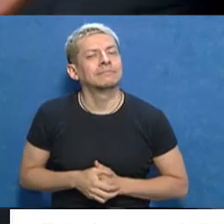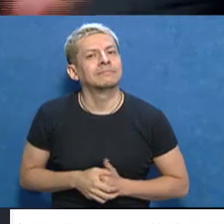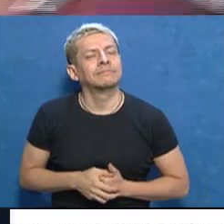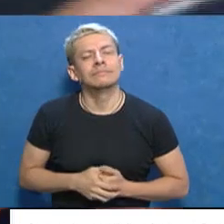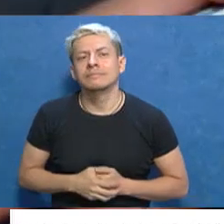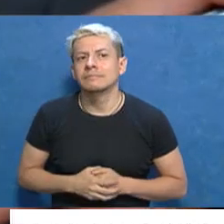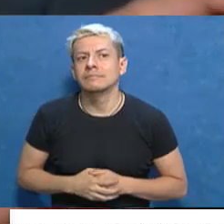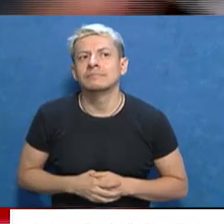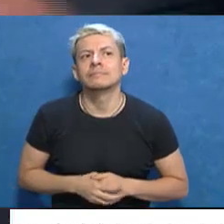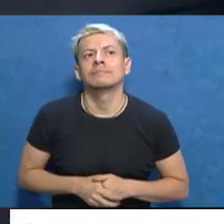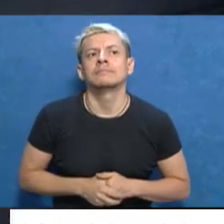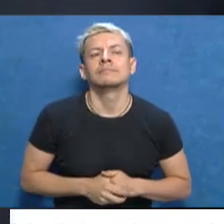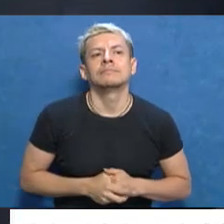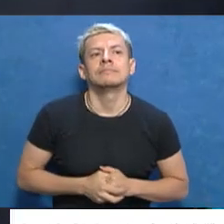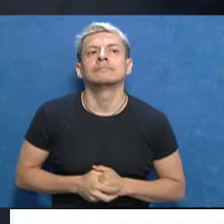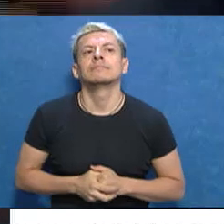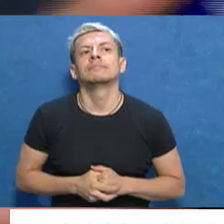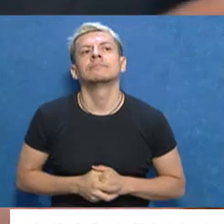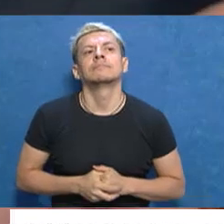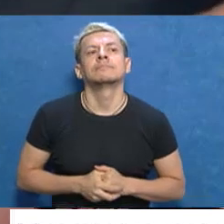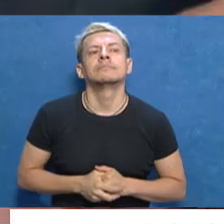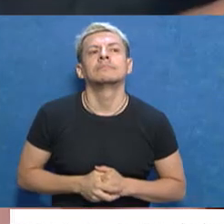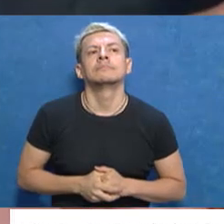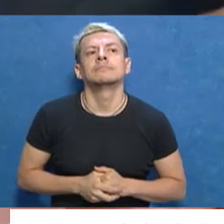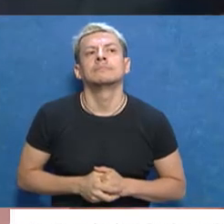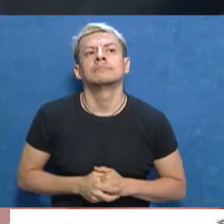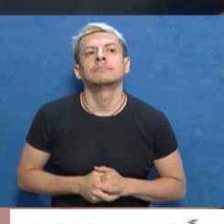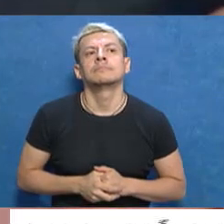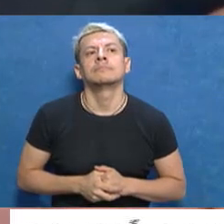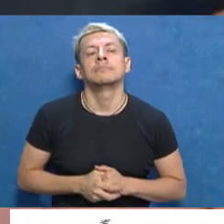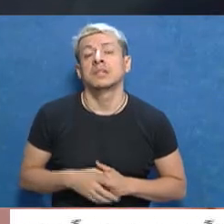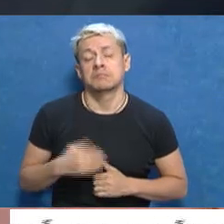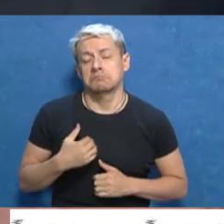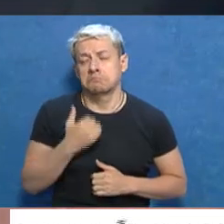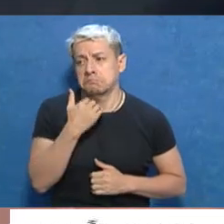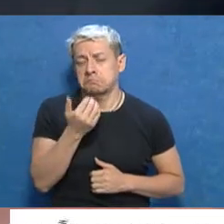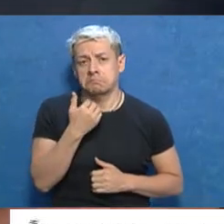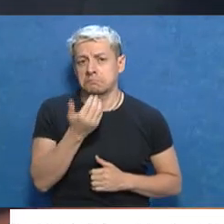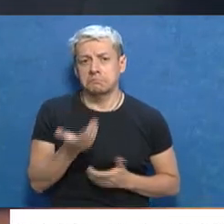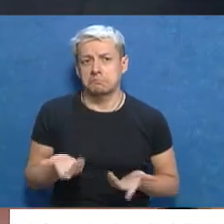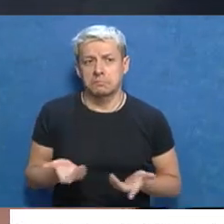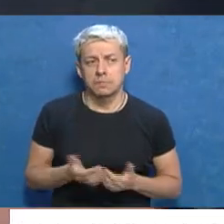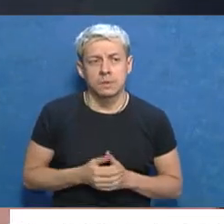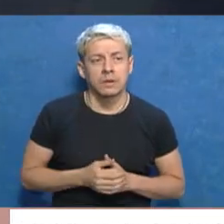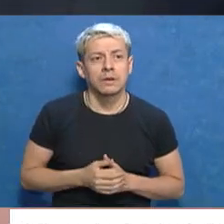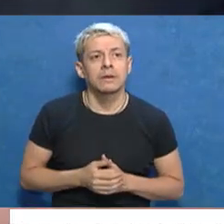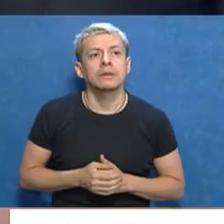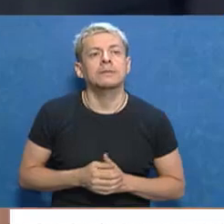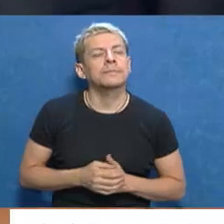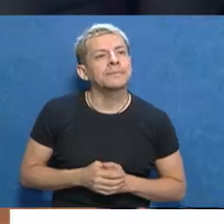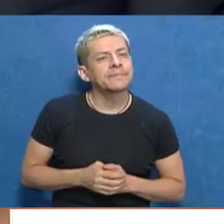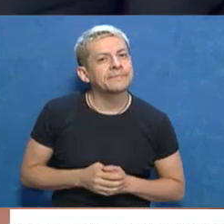¿Podría aportar algún dato que crean importante en esta causa? No sabemos nada. ¿Las amigas de Florencia lo conocían?